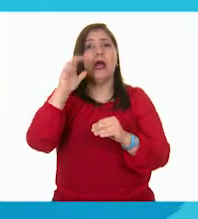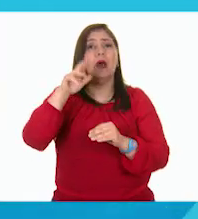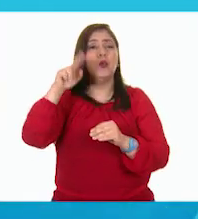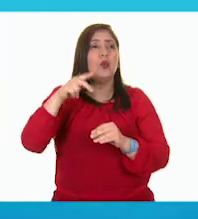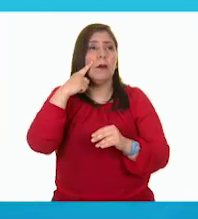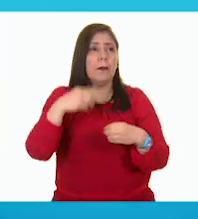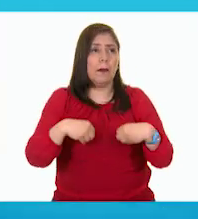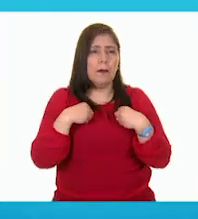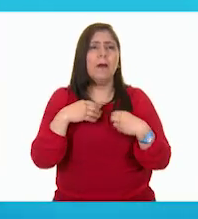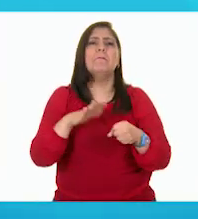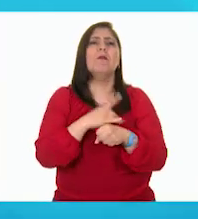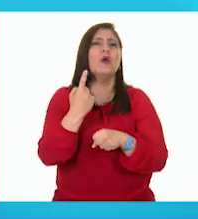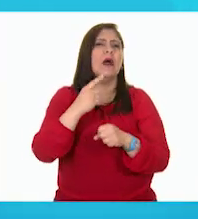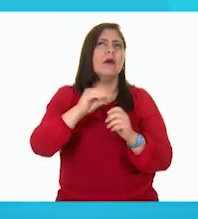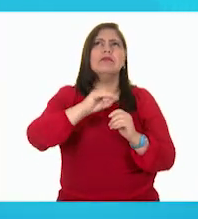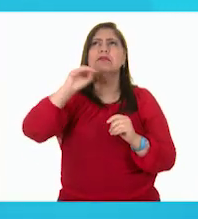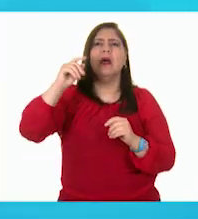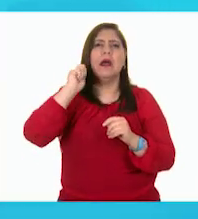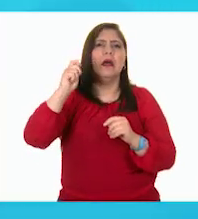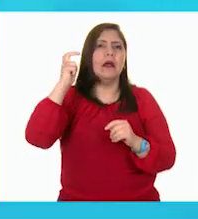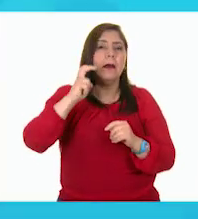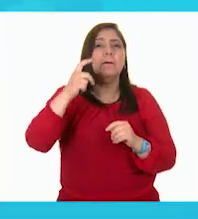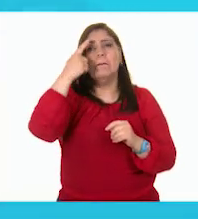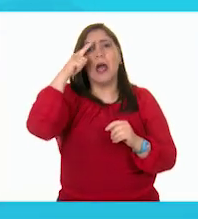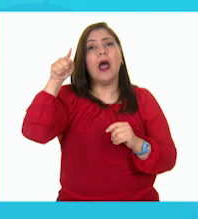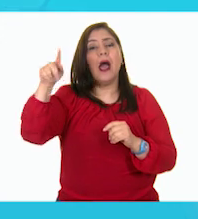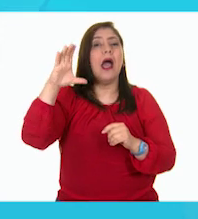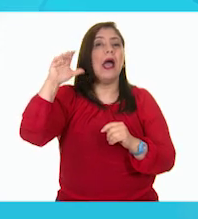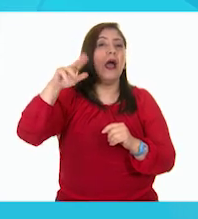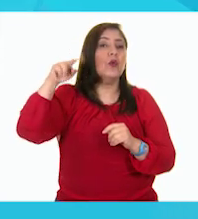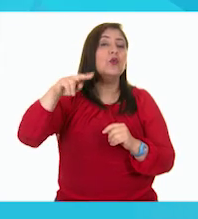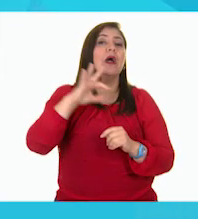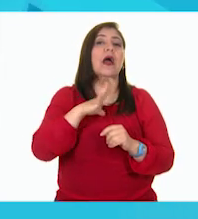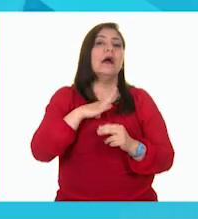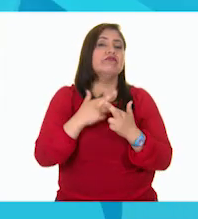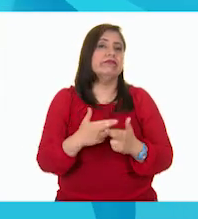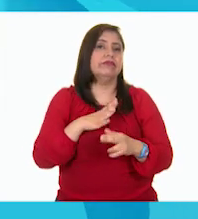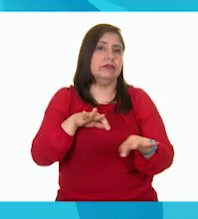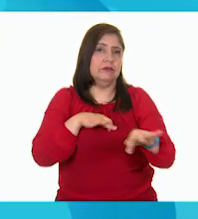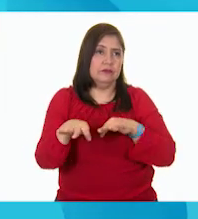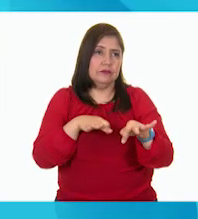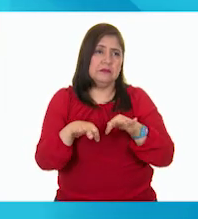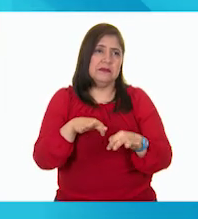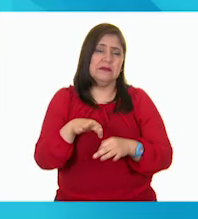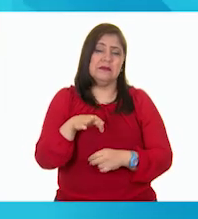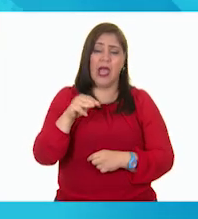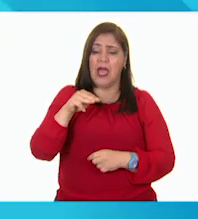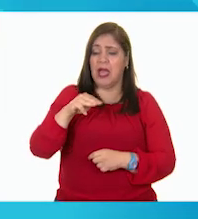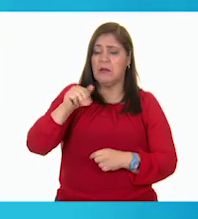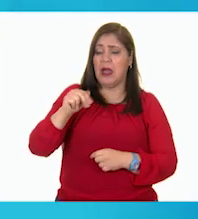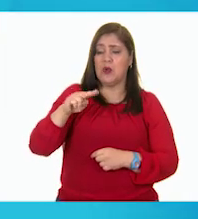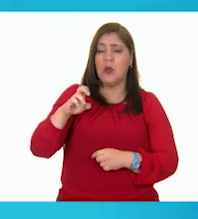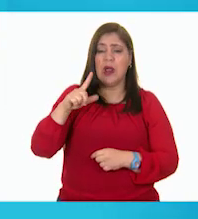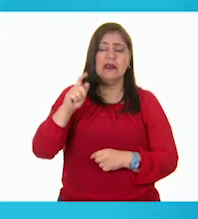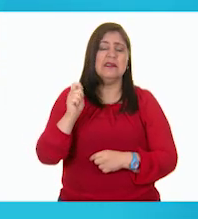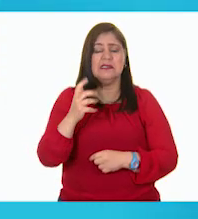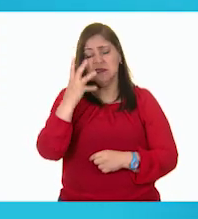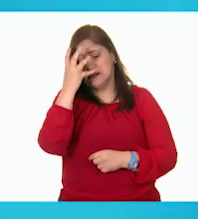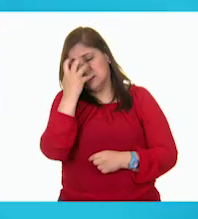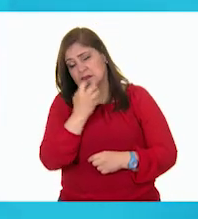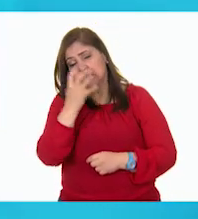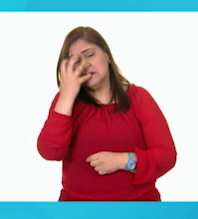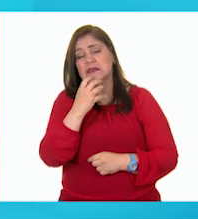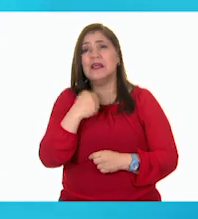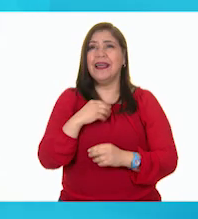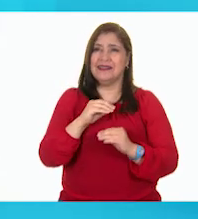porque un familiar les dijo que allá era más fácil encontrar trabajo. Manuel estaba triste cuando llegó a la escuela de Cancún porque nadie